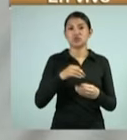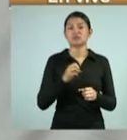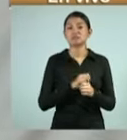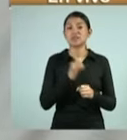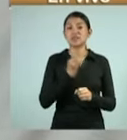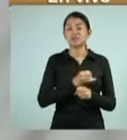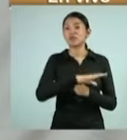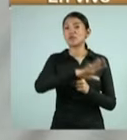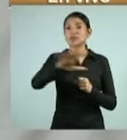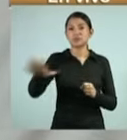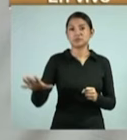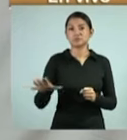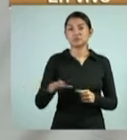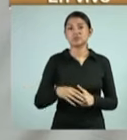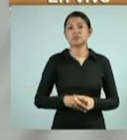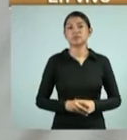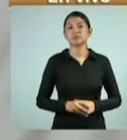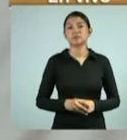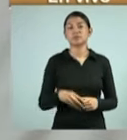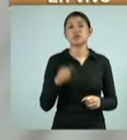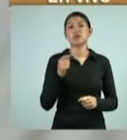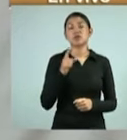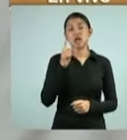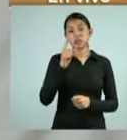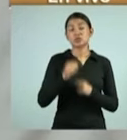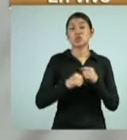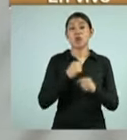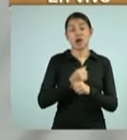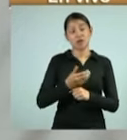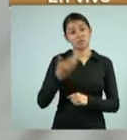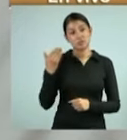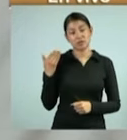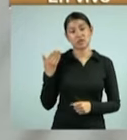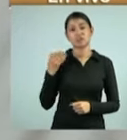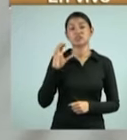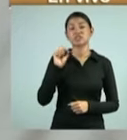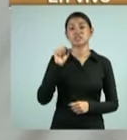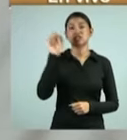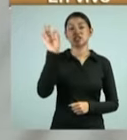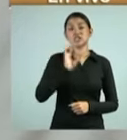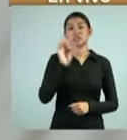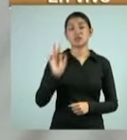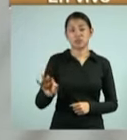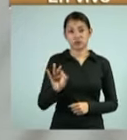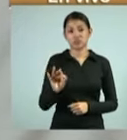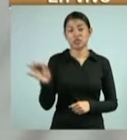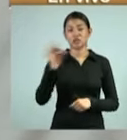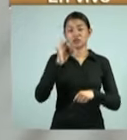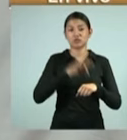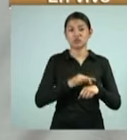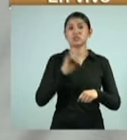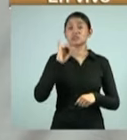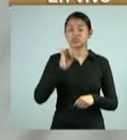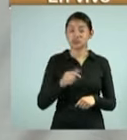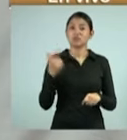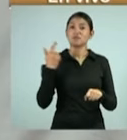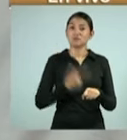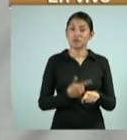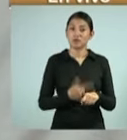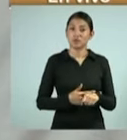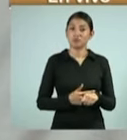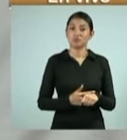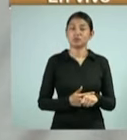información. El año pasado nosotros tuvimos el 60% de los casos confirmados que tuvimos en la